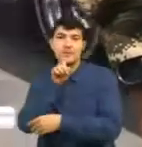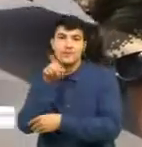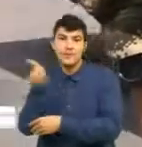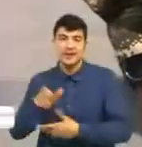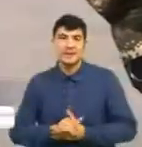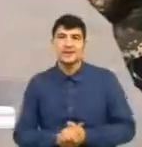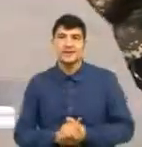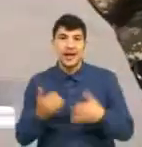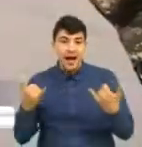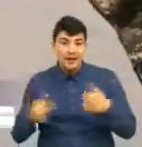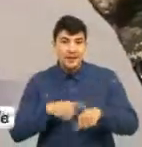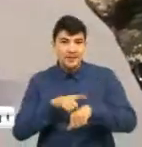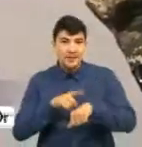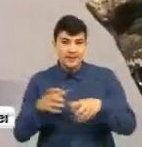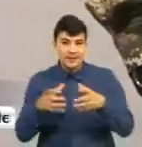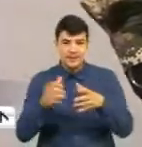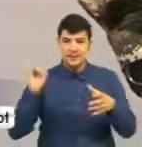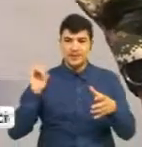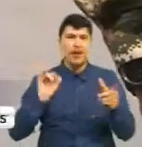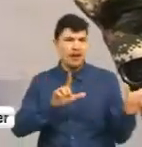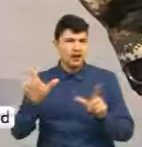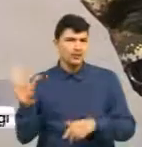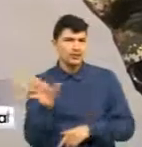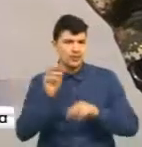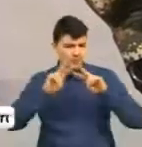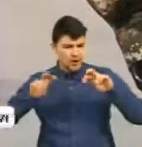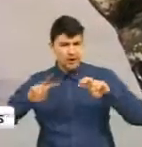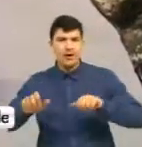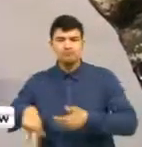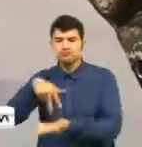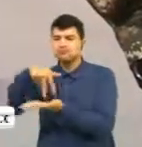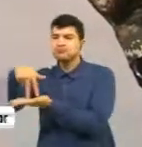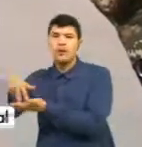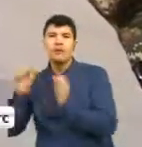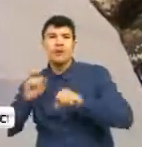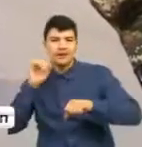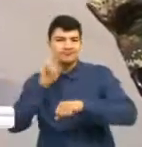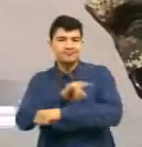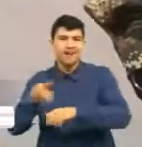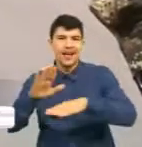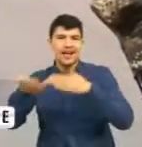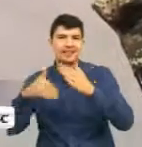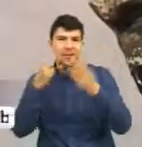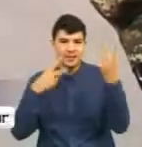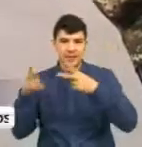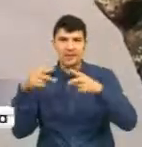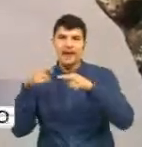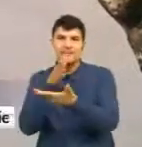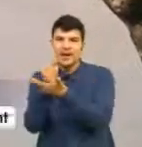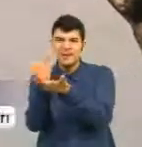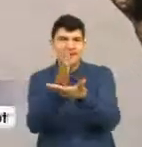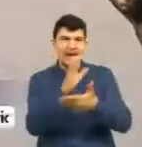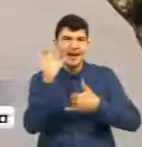país. En estos momentos el Ejército Nacional ya tiene listo todos sus operativos para poder desplegar la seguridad vial a todos los turistas que se dirigen a diferentes destinos a